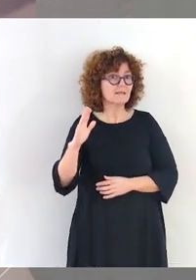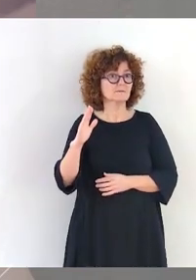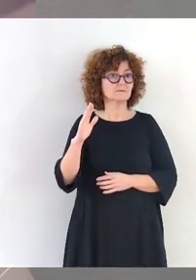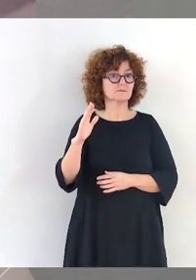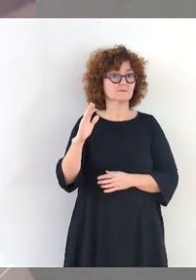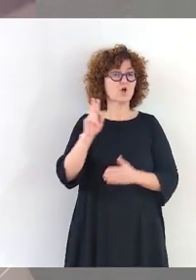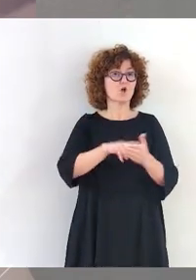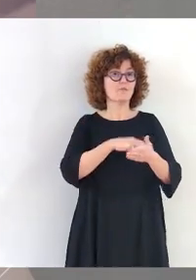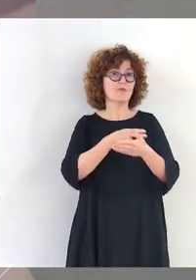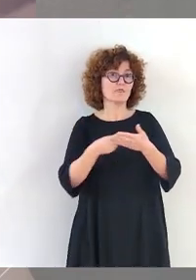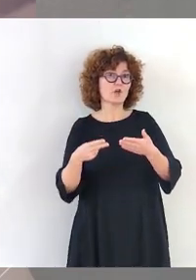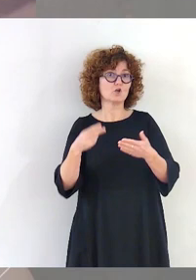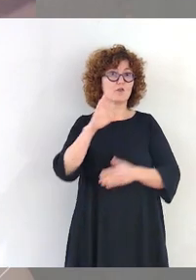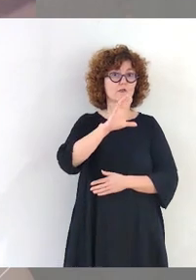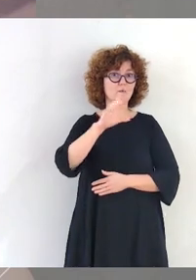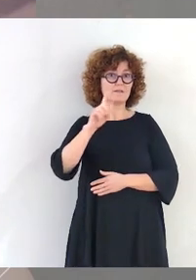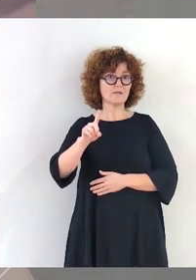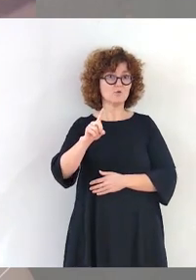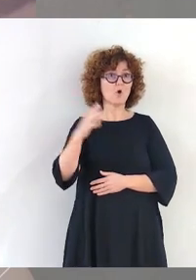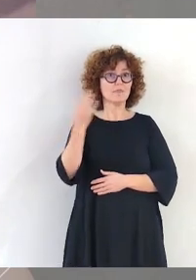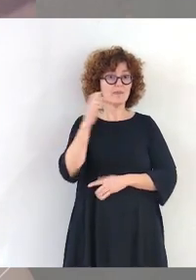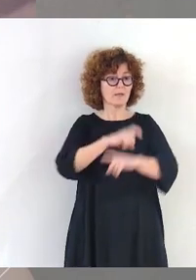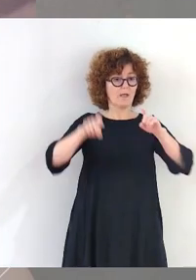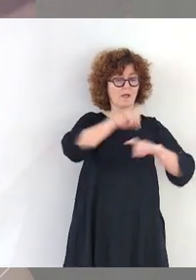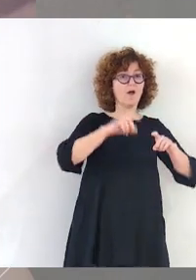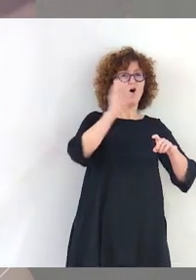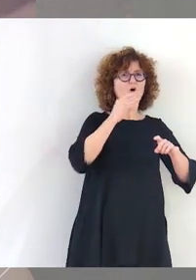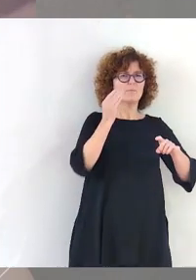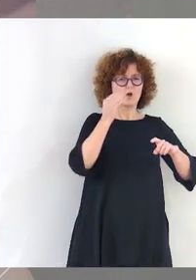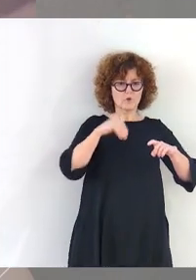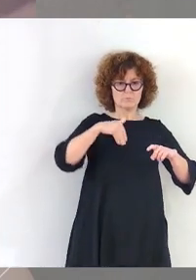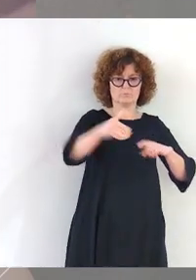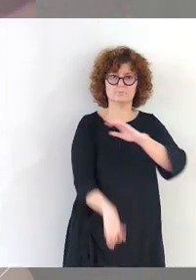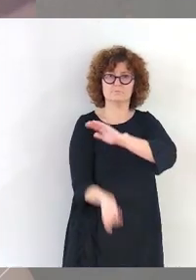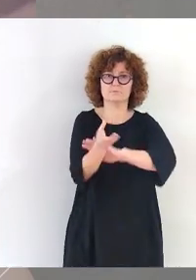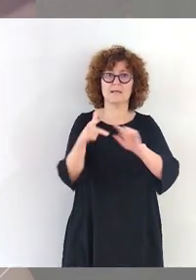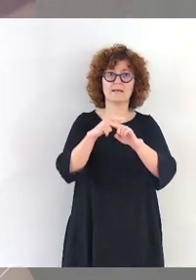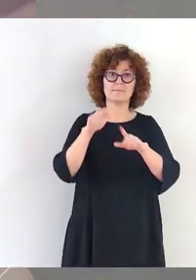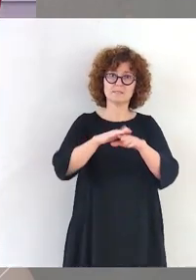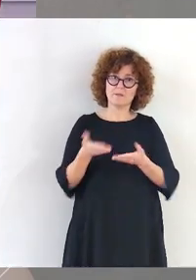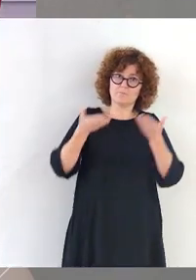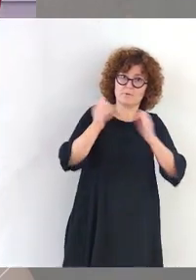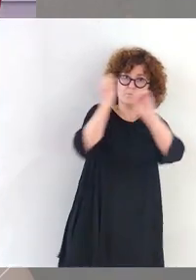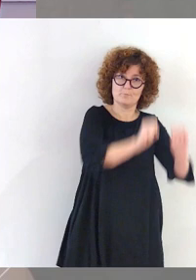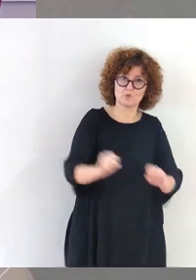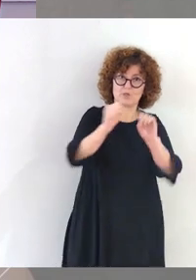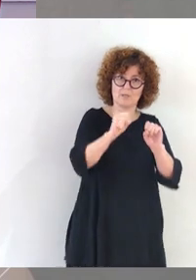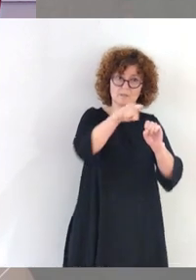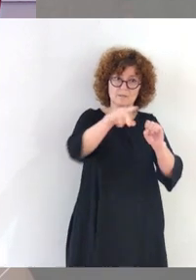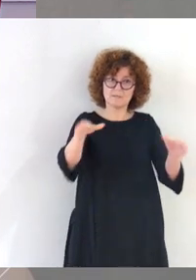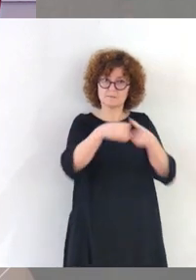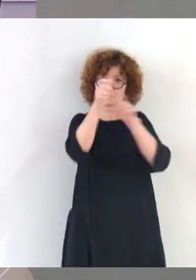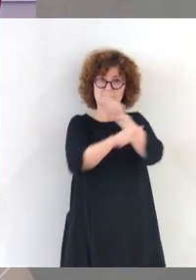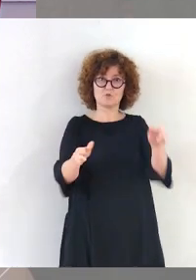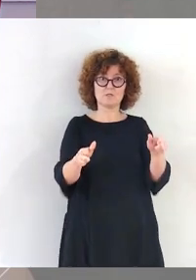convención del 51 o crear herramientas que nos permita dar ese nivel de protección y para mí esta es la lucha es la